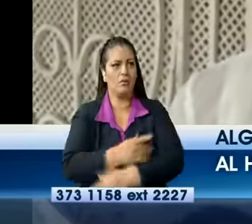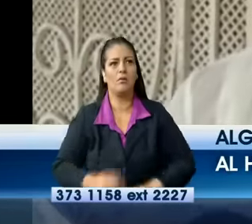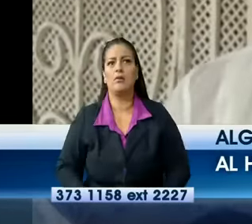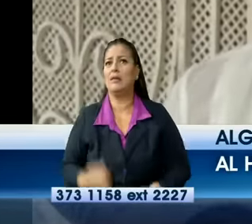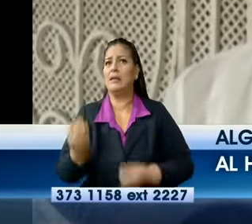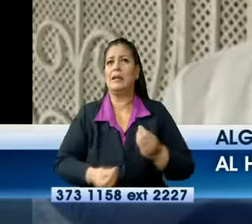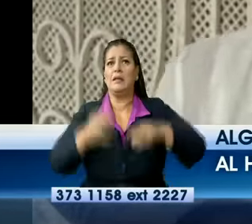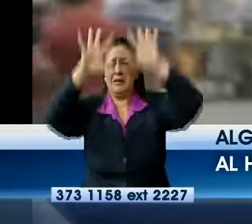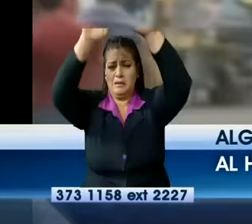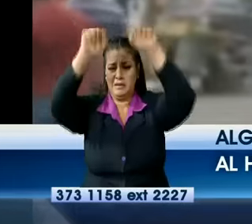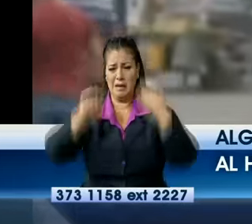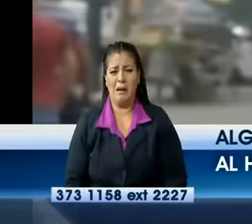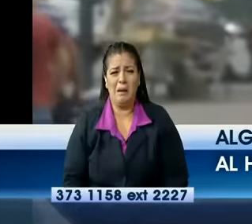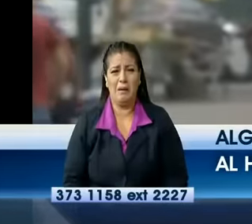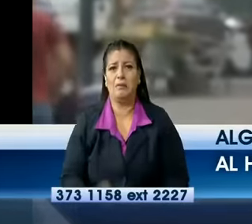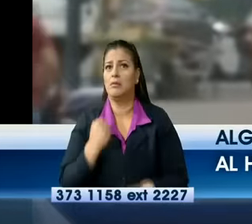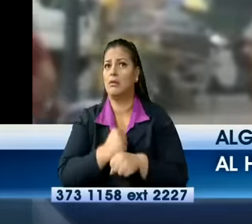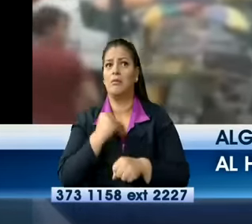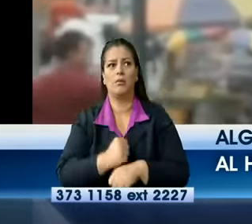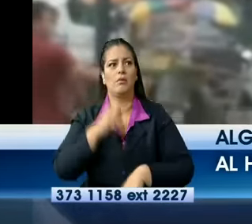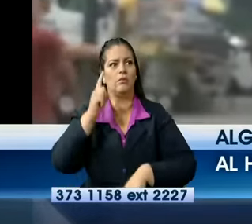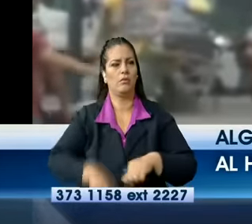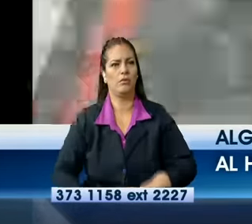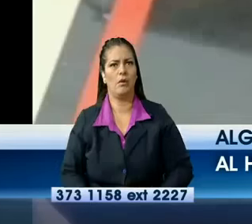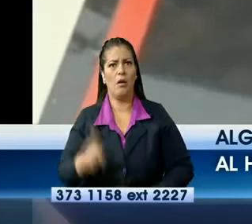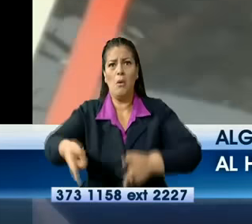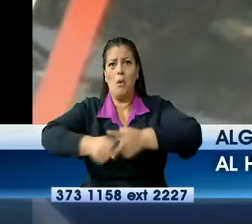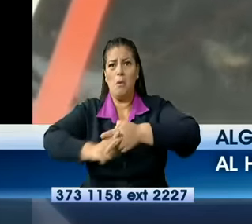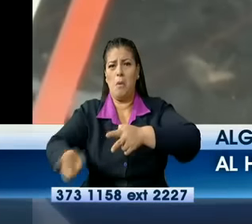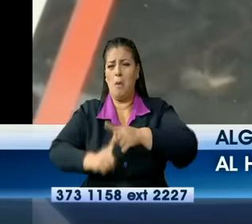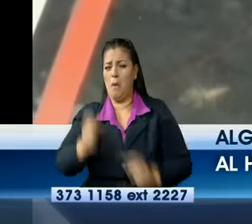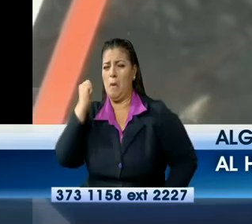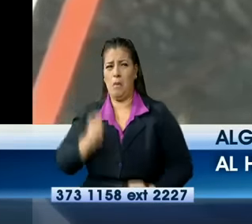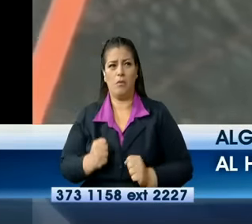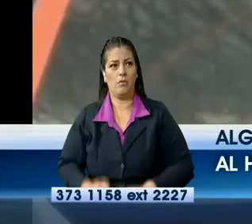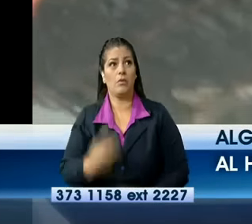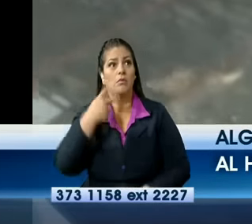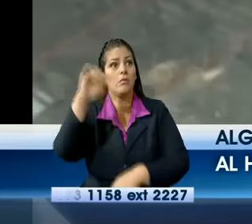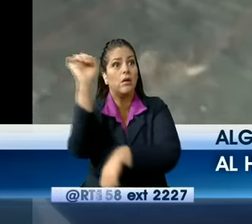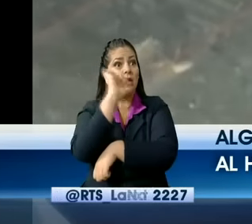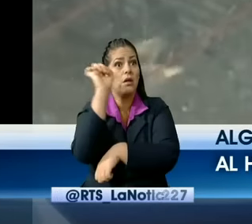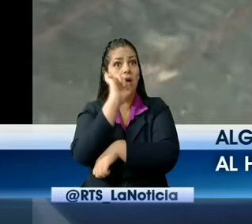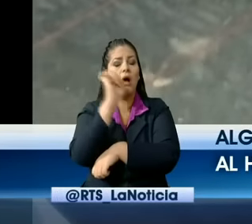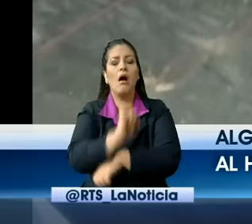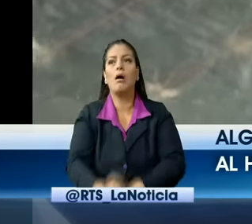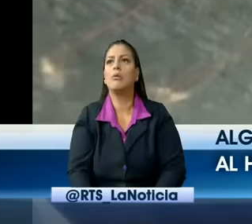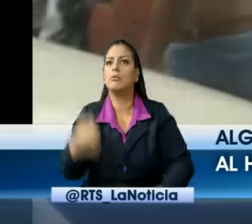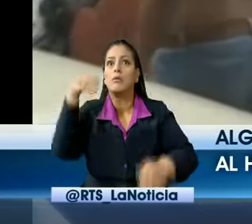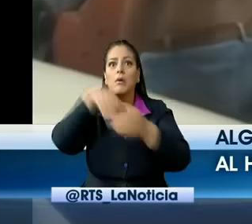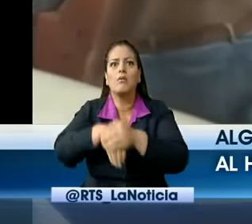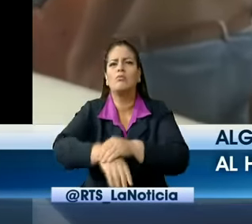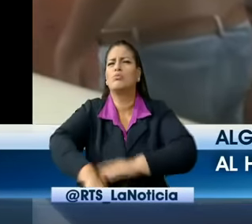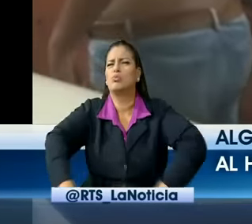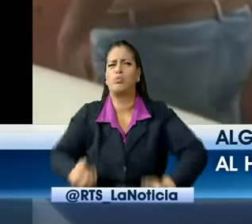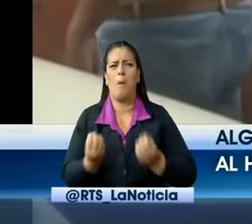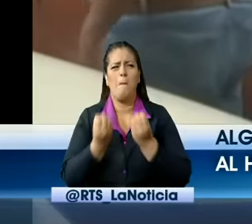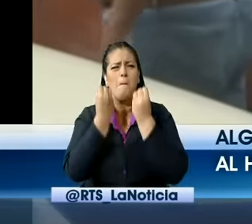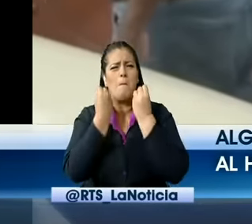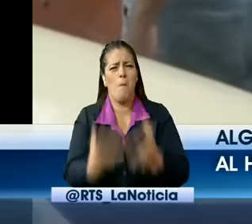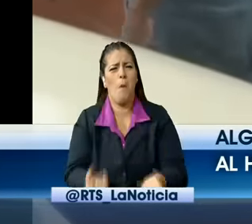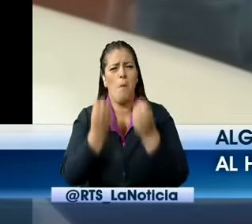puerta, ya no pudimos. Transeúntes huían de los insectos, mientras en el interior de un vehículo más de una decena de ellas no permitían